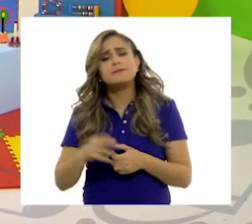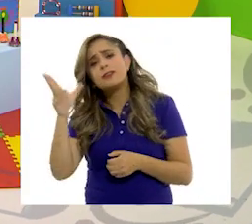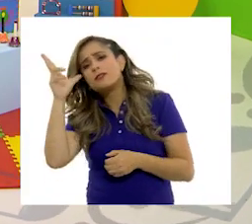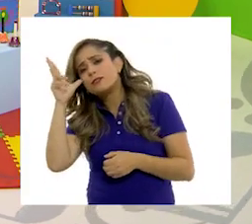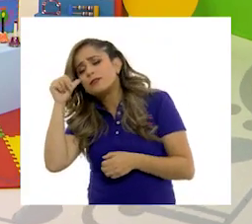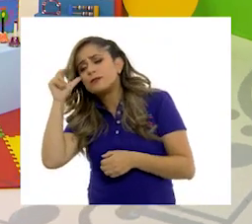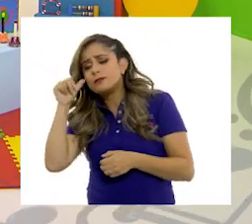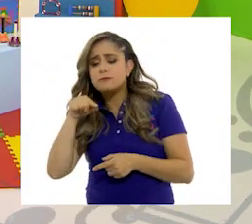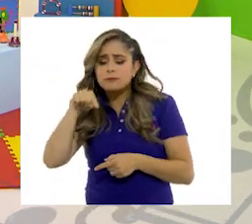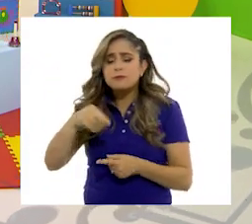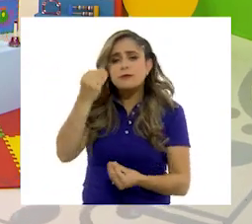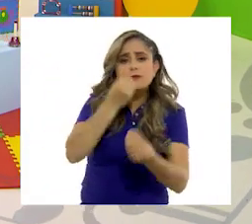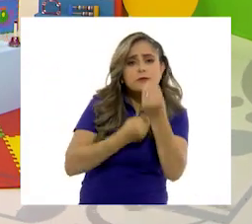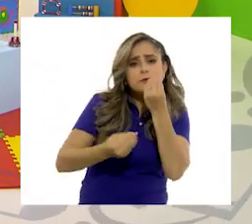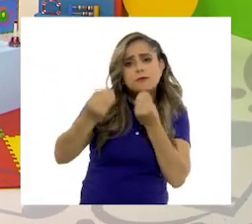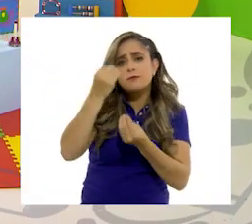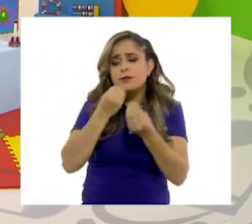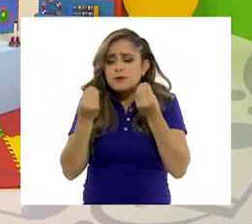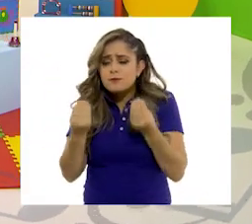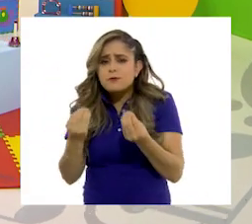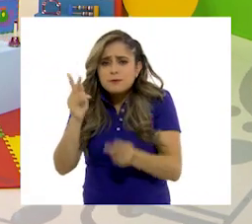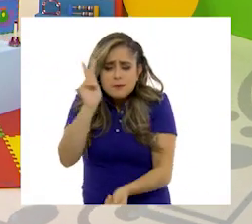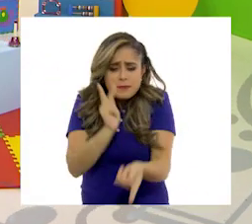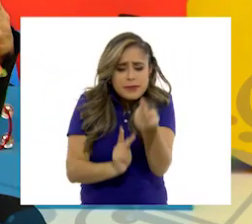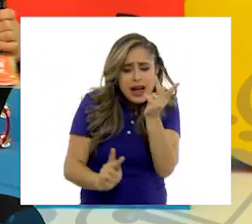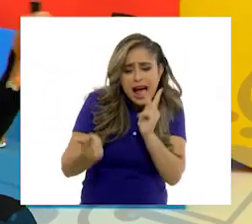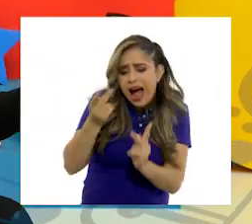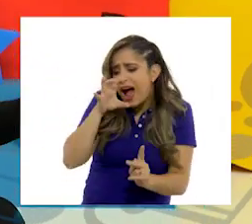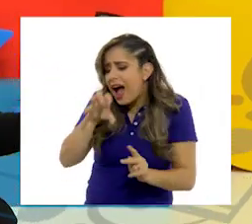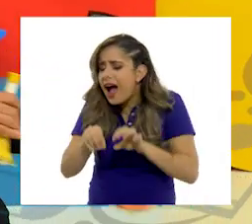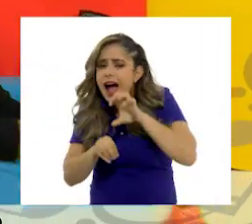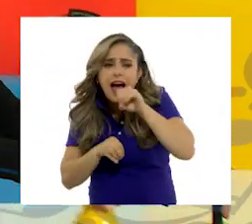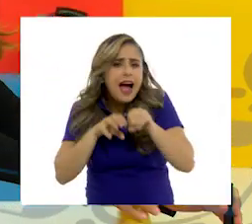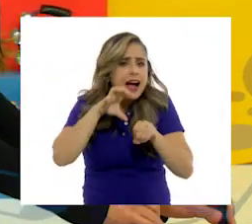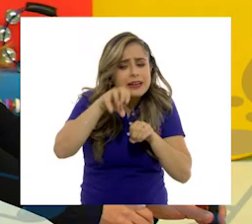come mucha maleza.